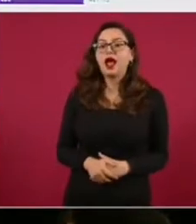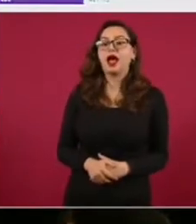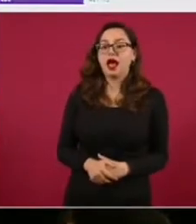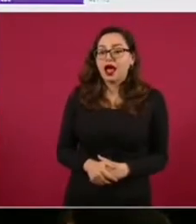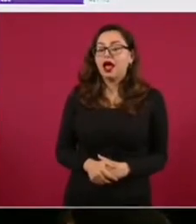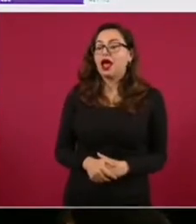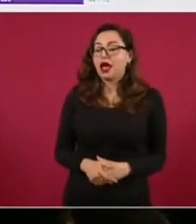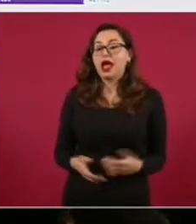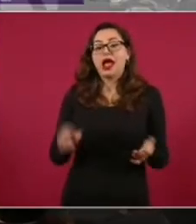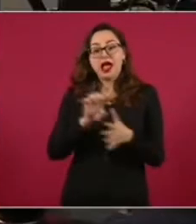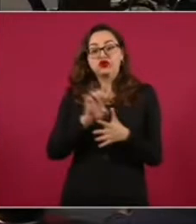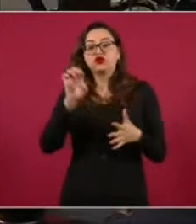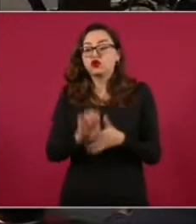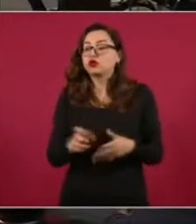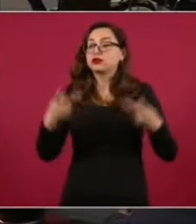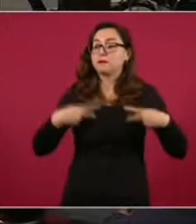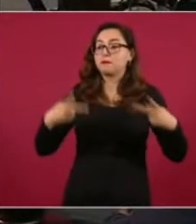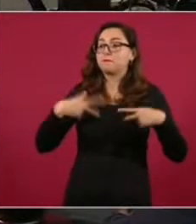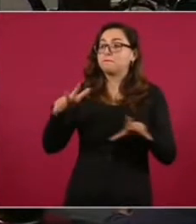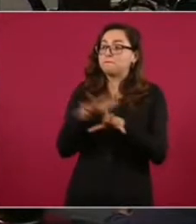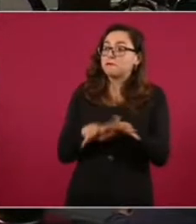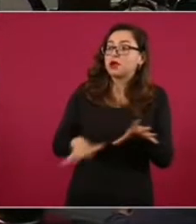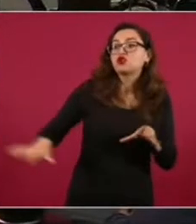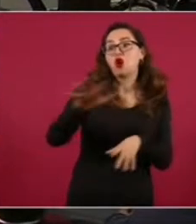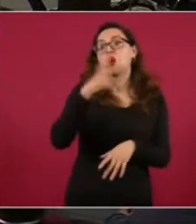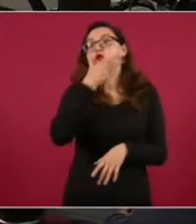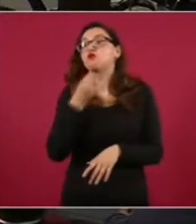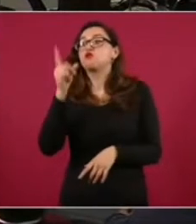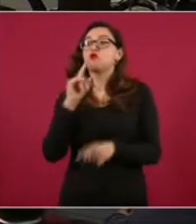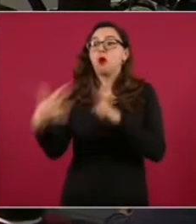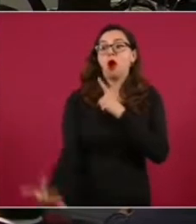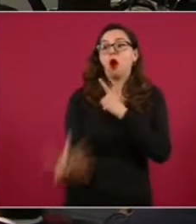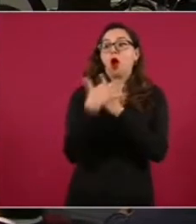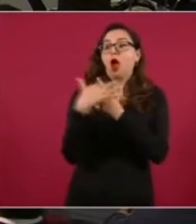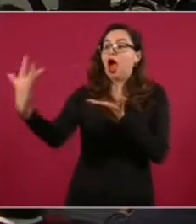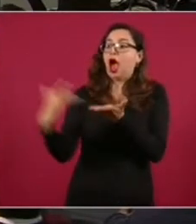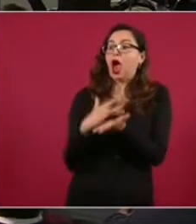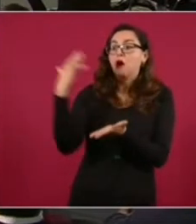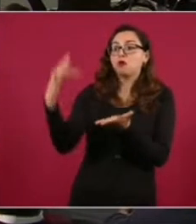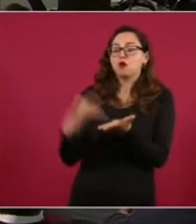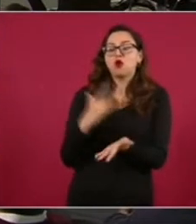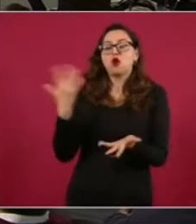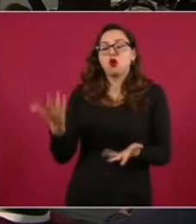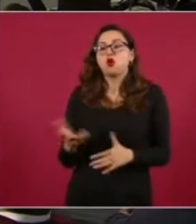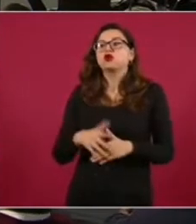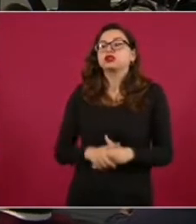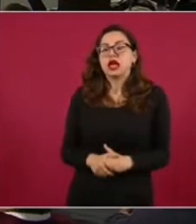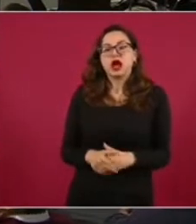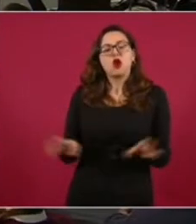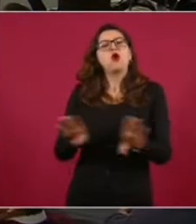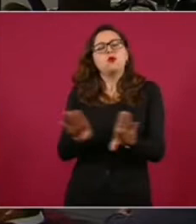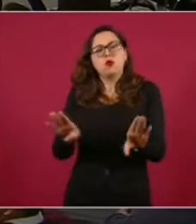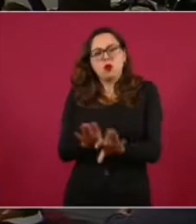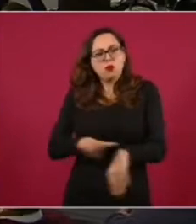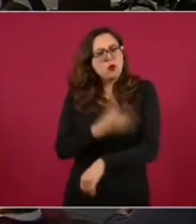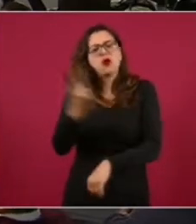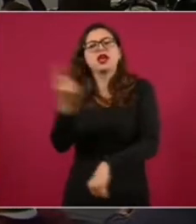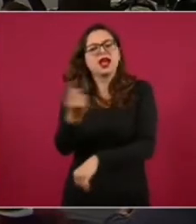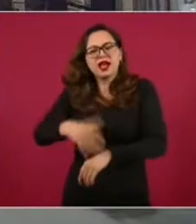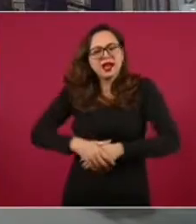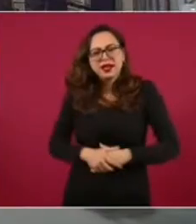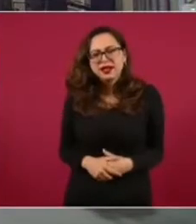nosotros, mujeres y hombres, se dejan manipular. No por estoy los hablando. Medios no, de no, información, no. Porque nosotros